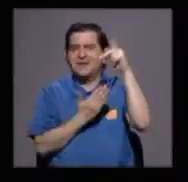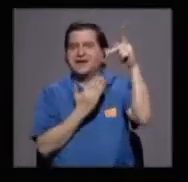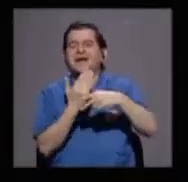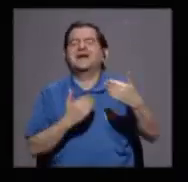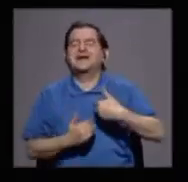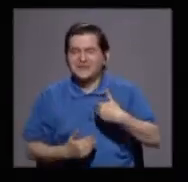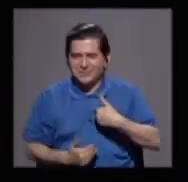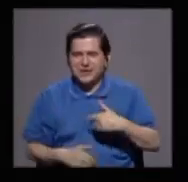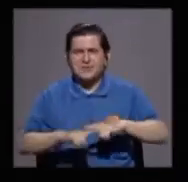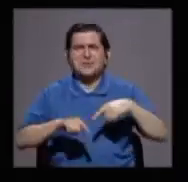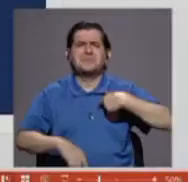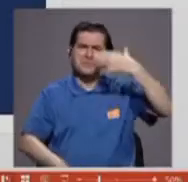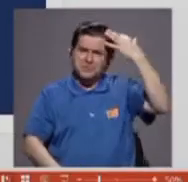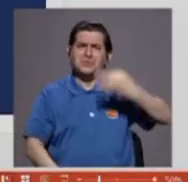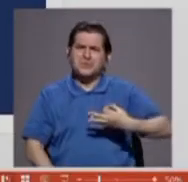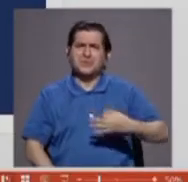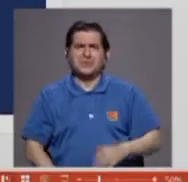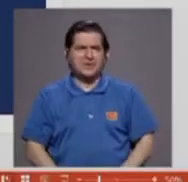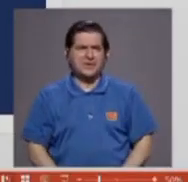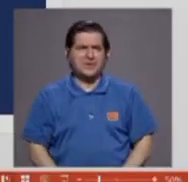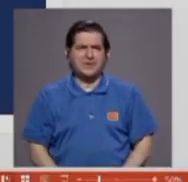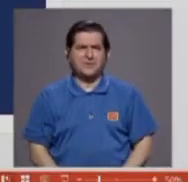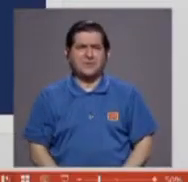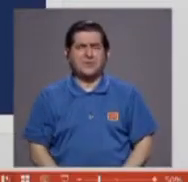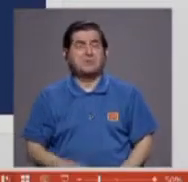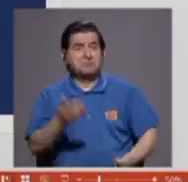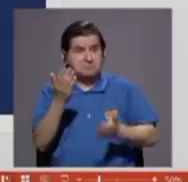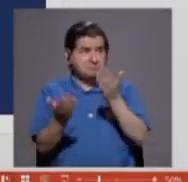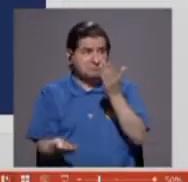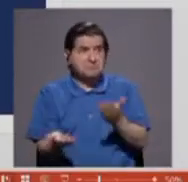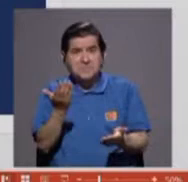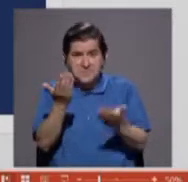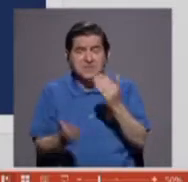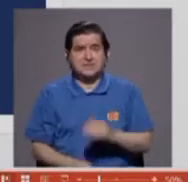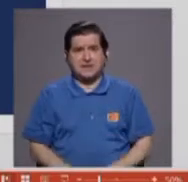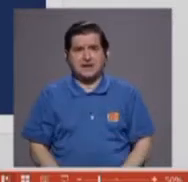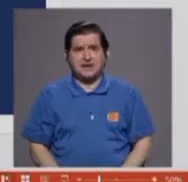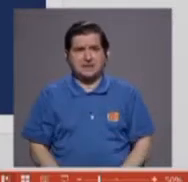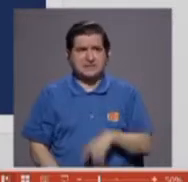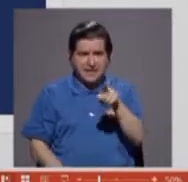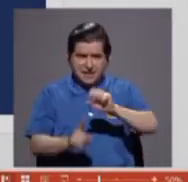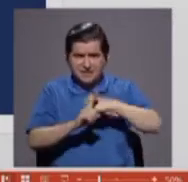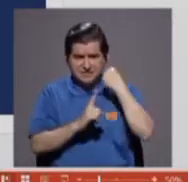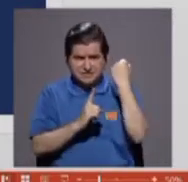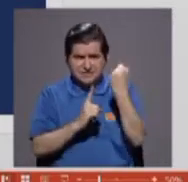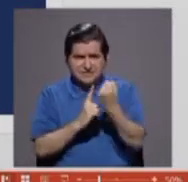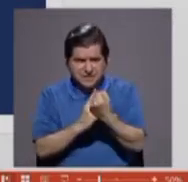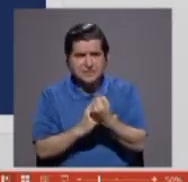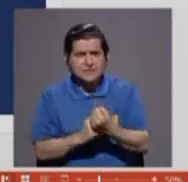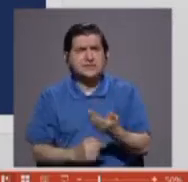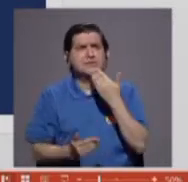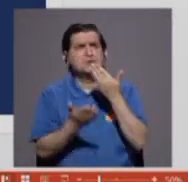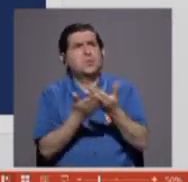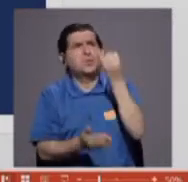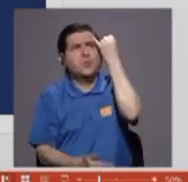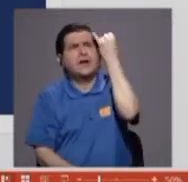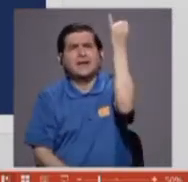programa, pero creo que sería quizás una buena